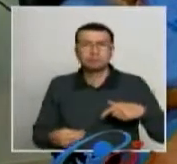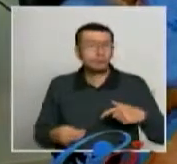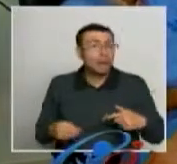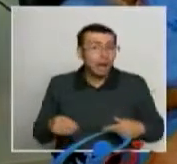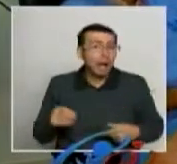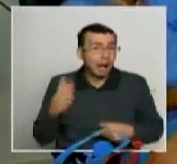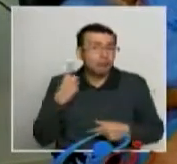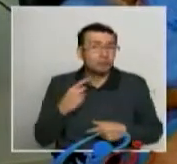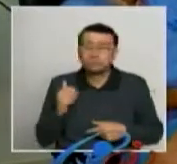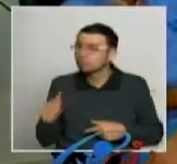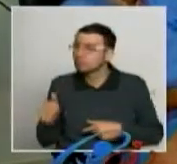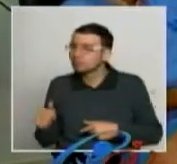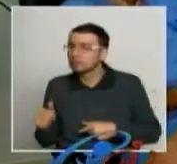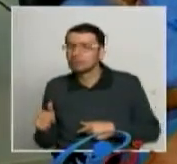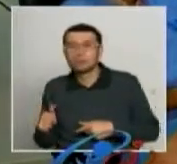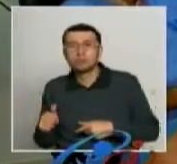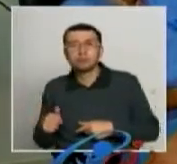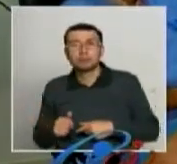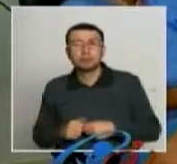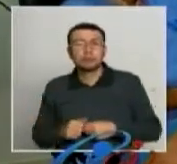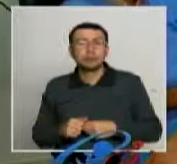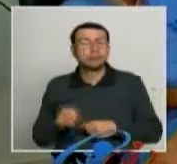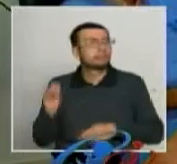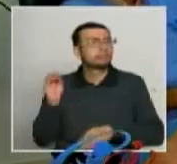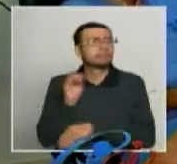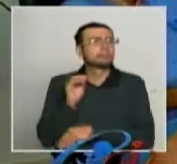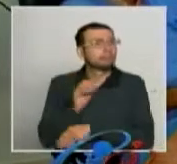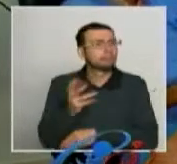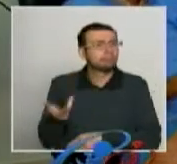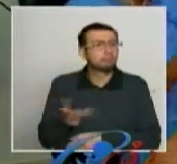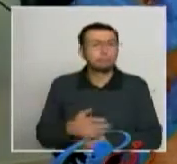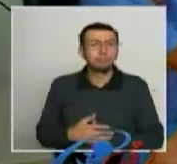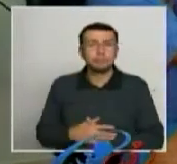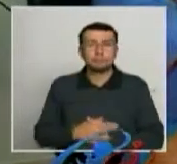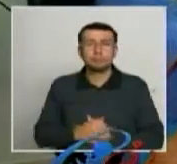otra manera le podría mejorar a ella esa sintomatología?